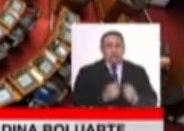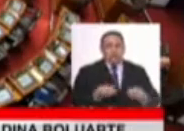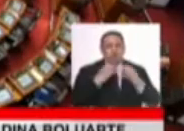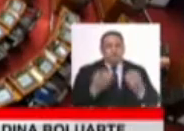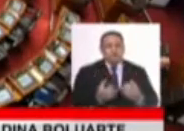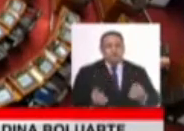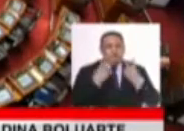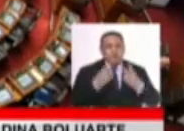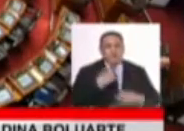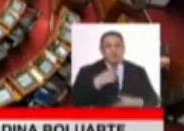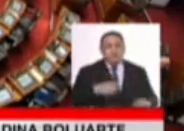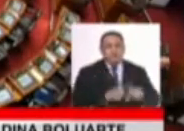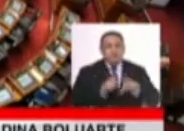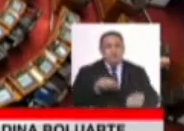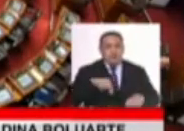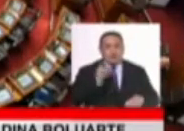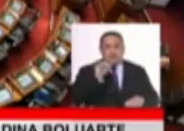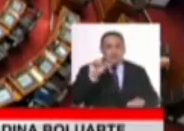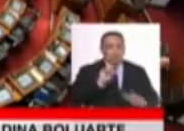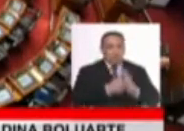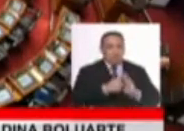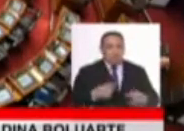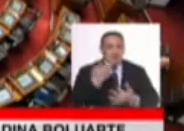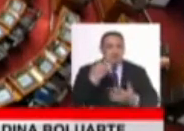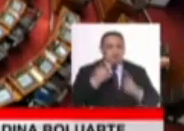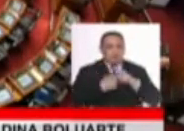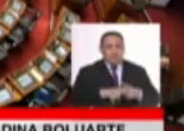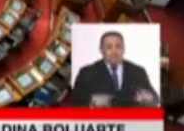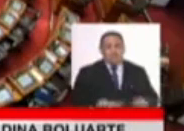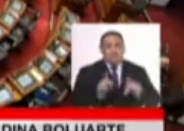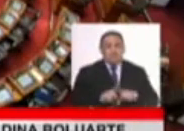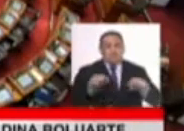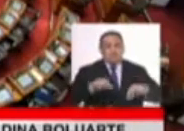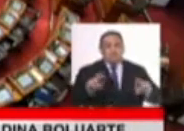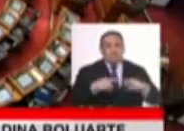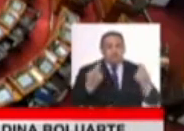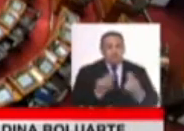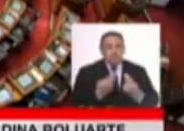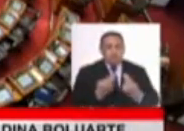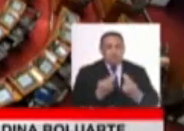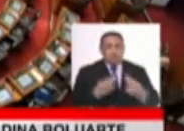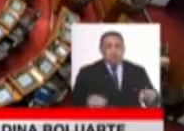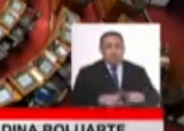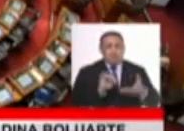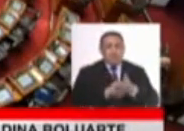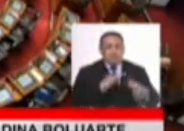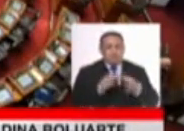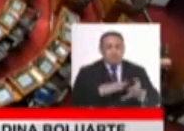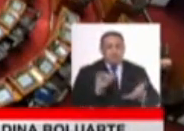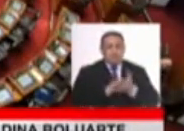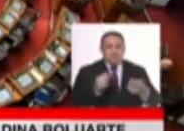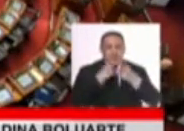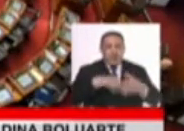de la pandemia. Un ministro de educación, porque este año escolar ha sido el más abandonado que yo recuerdo desde que me dedico